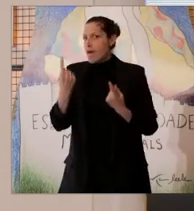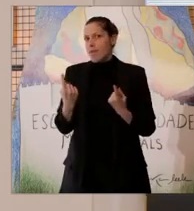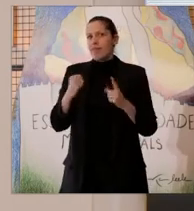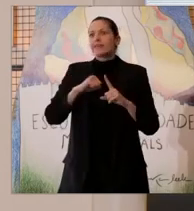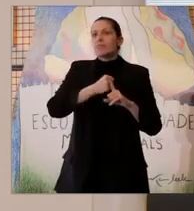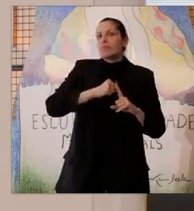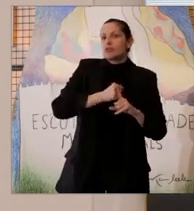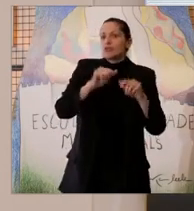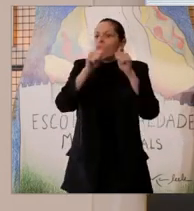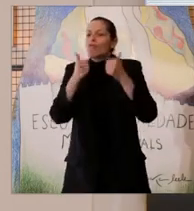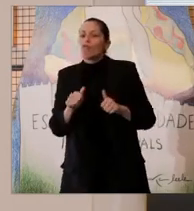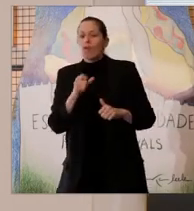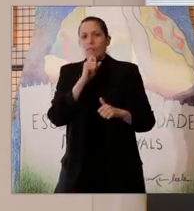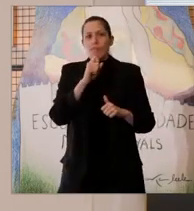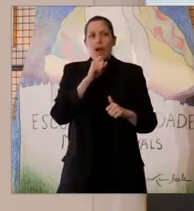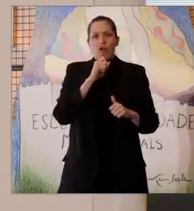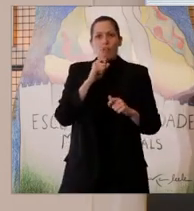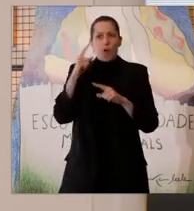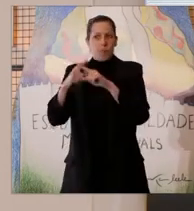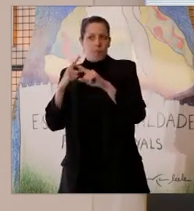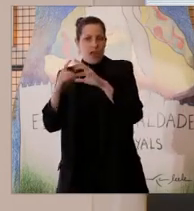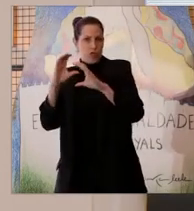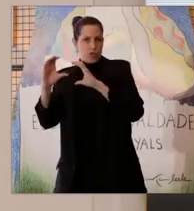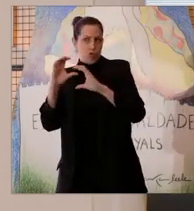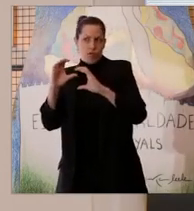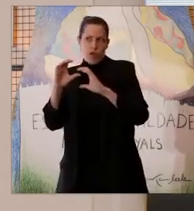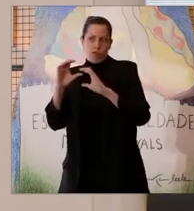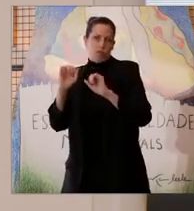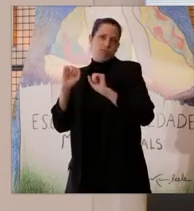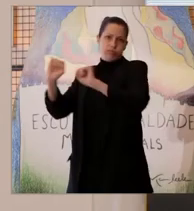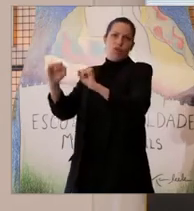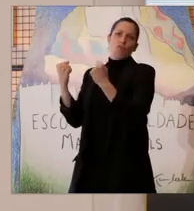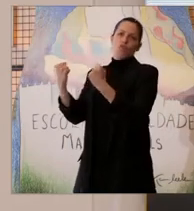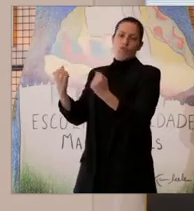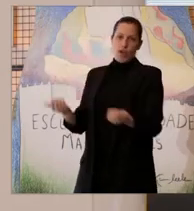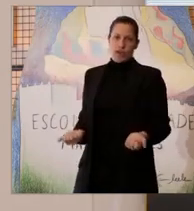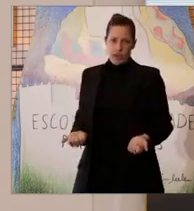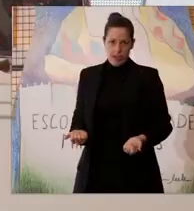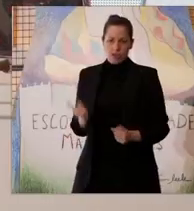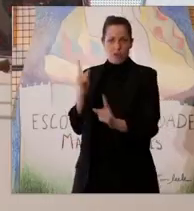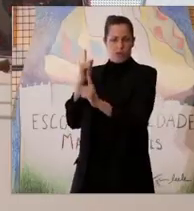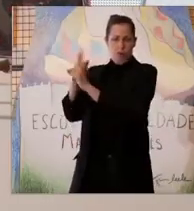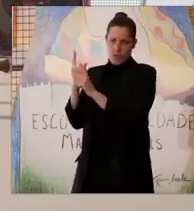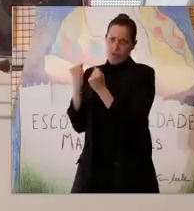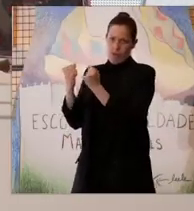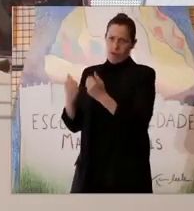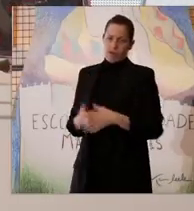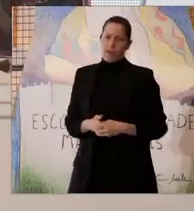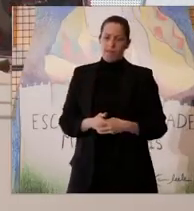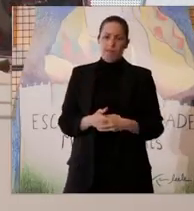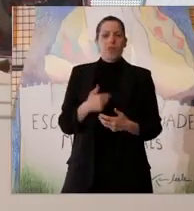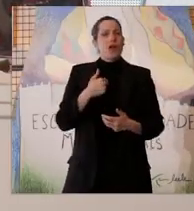hacia hacia otros medios no consintiendo semejantes barbaridades también yo a veces me cuesta estar a favor de eso